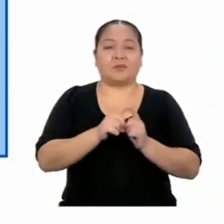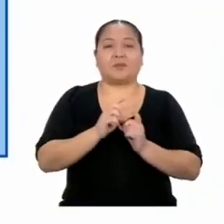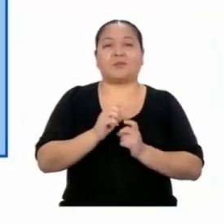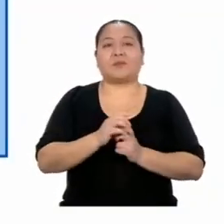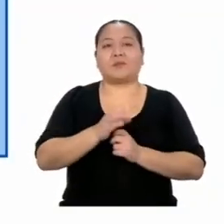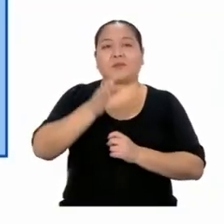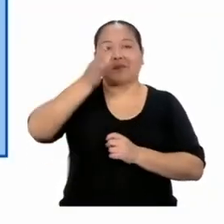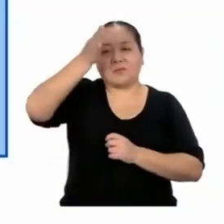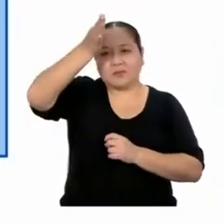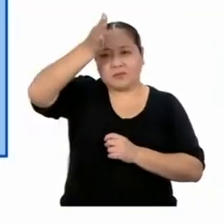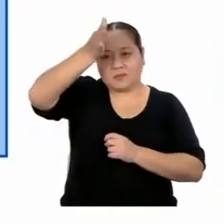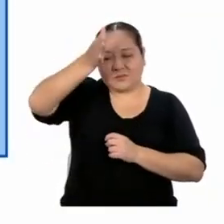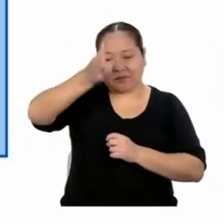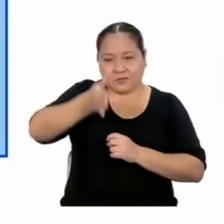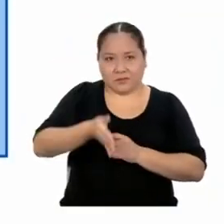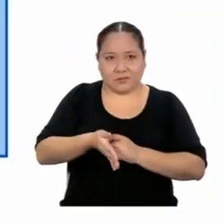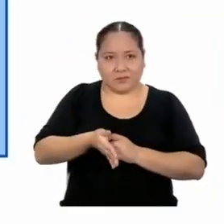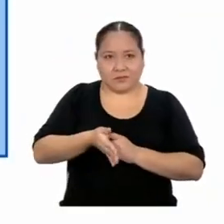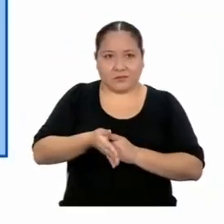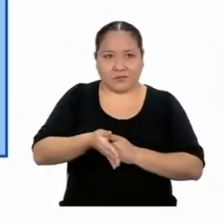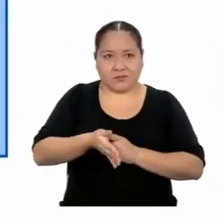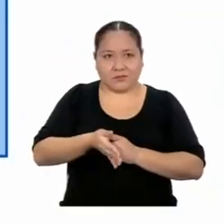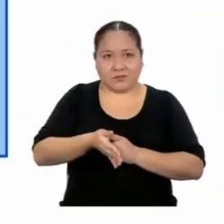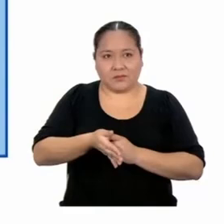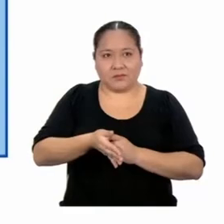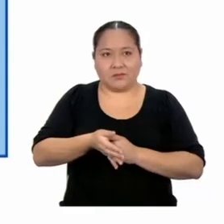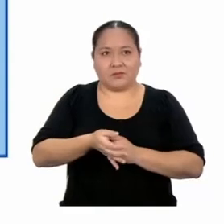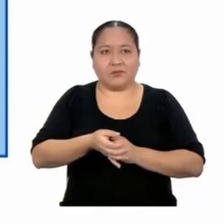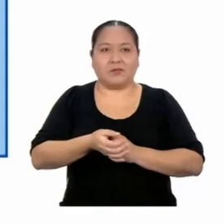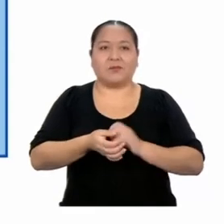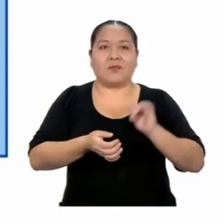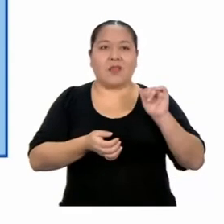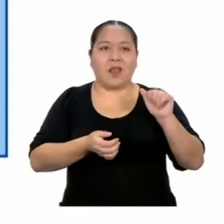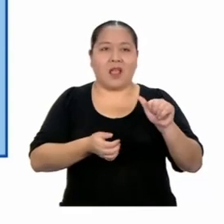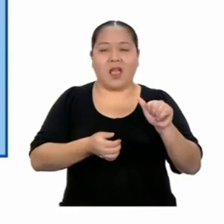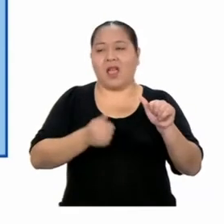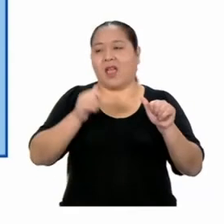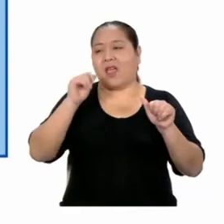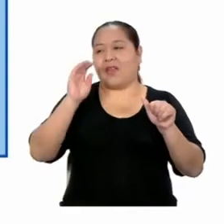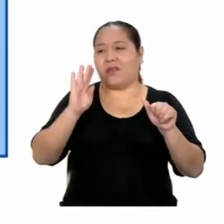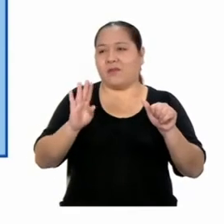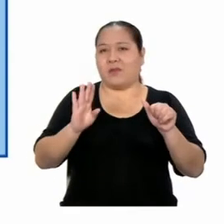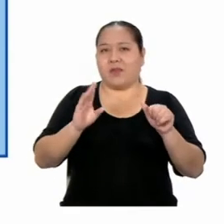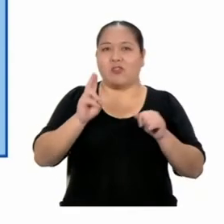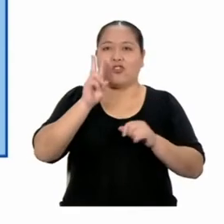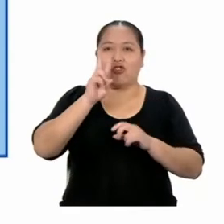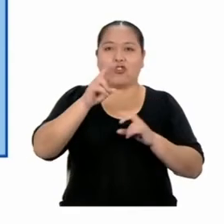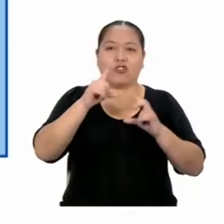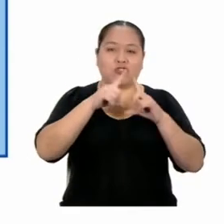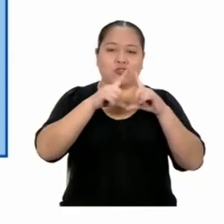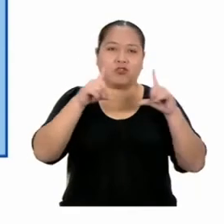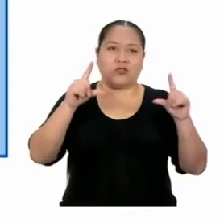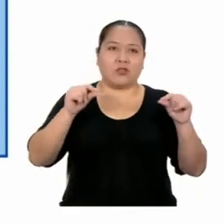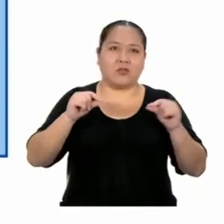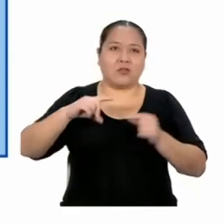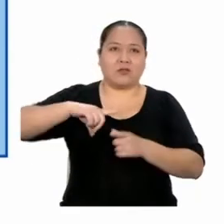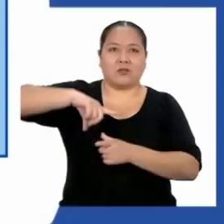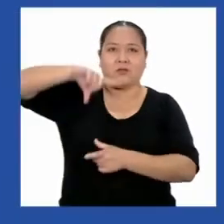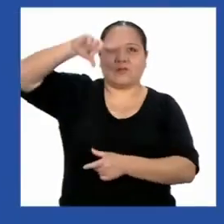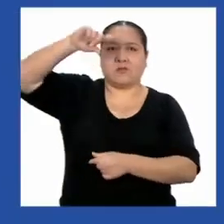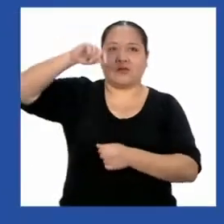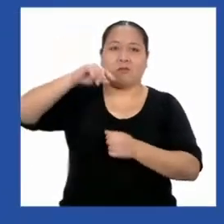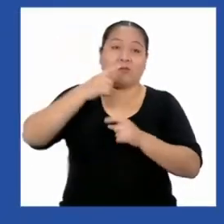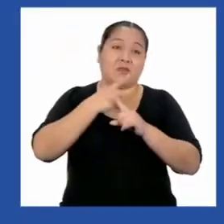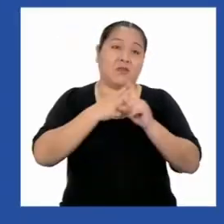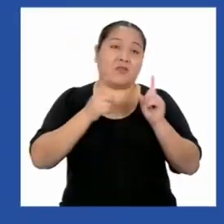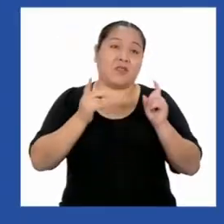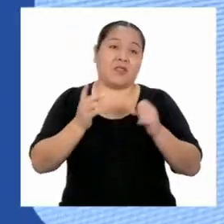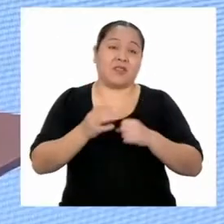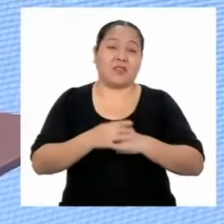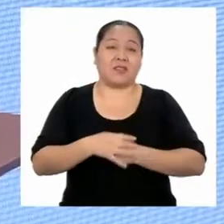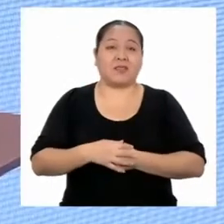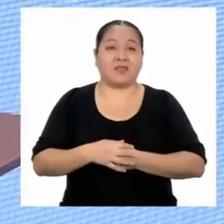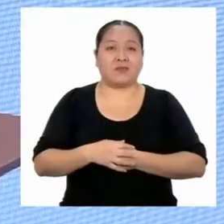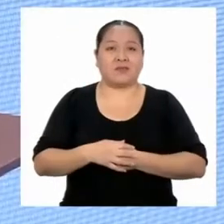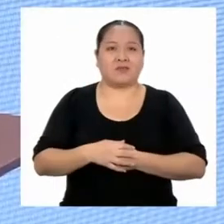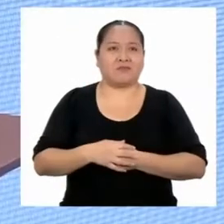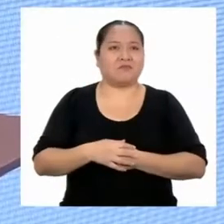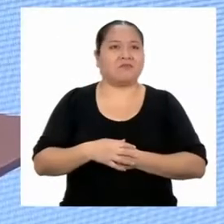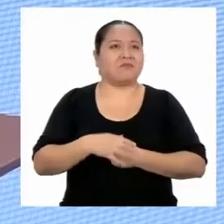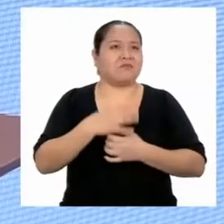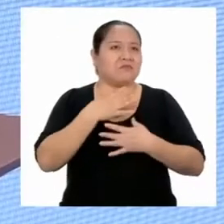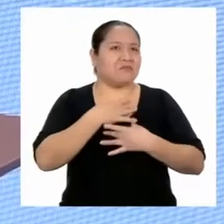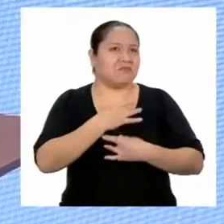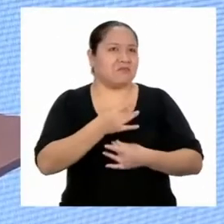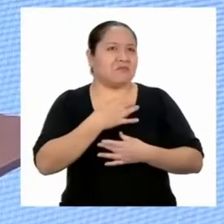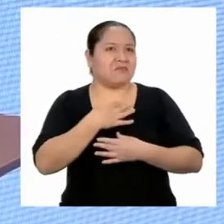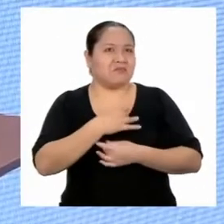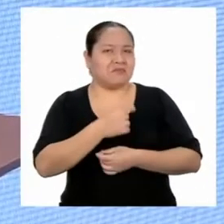una línea auxiliar vertical y estaría formando también otros dos rectángulos, distintos a los anteriores. Qué interesante